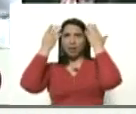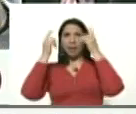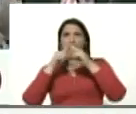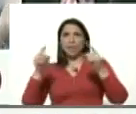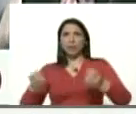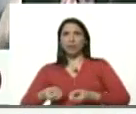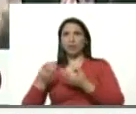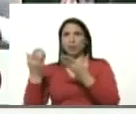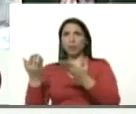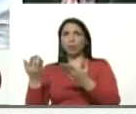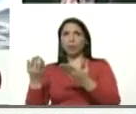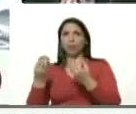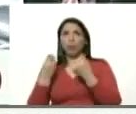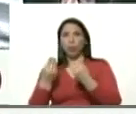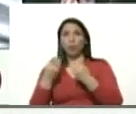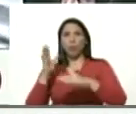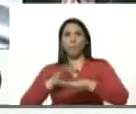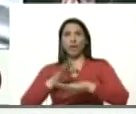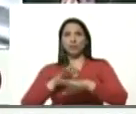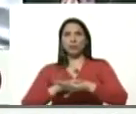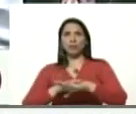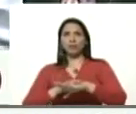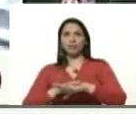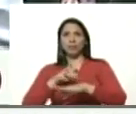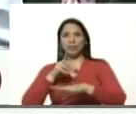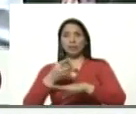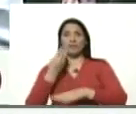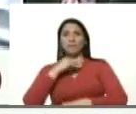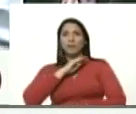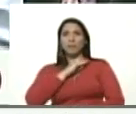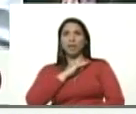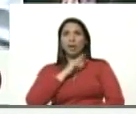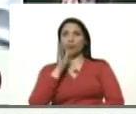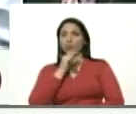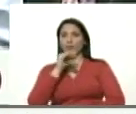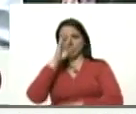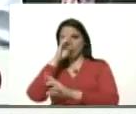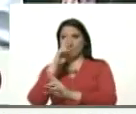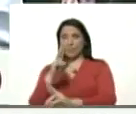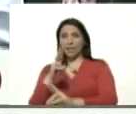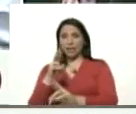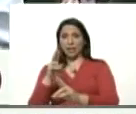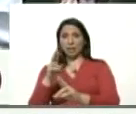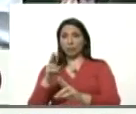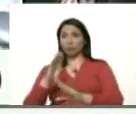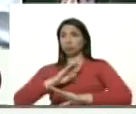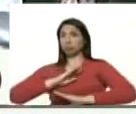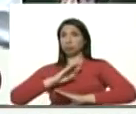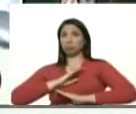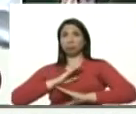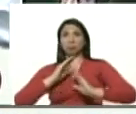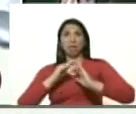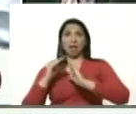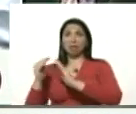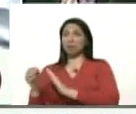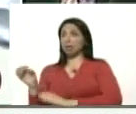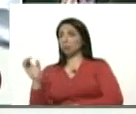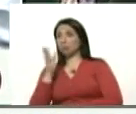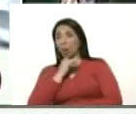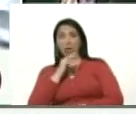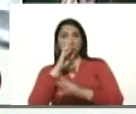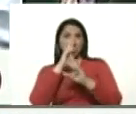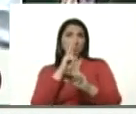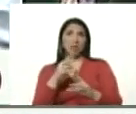la nobleza, como ocurre con esta pandemia que no respeta títulos nobiliarios, no respeta